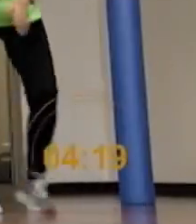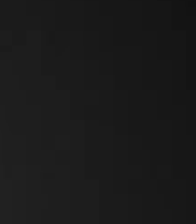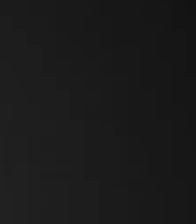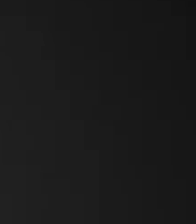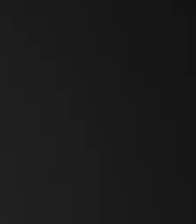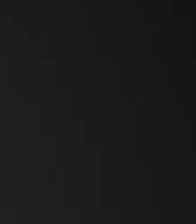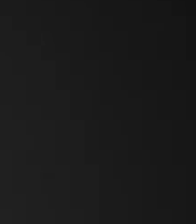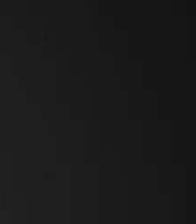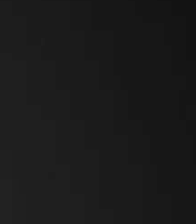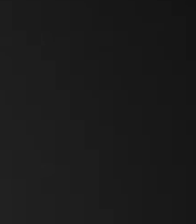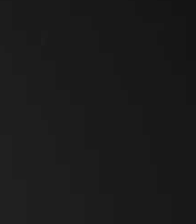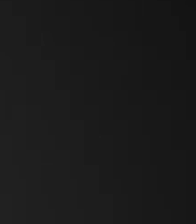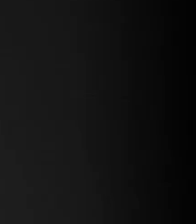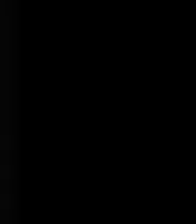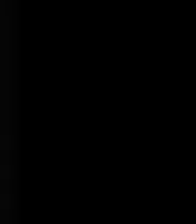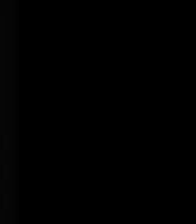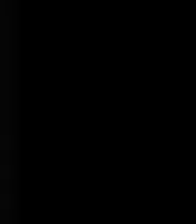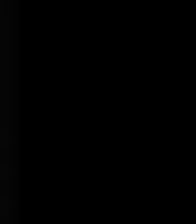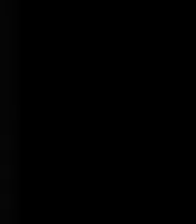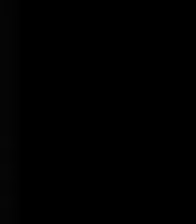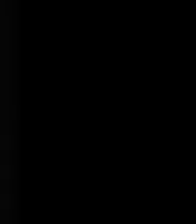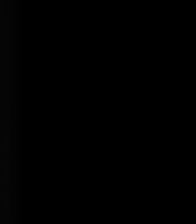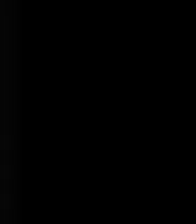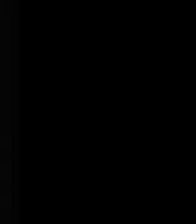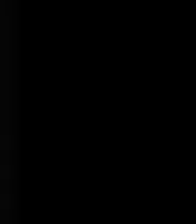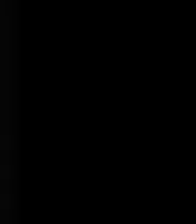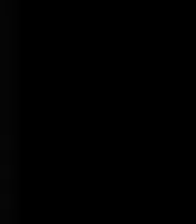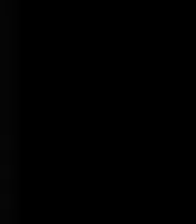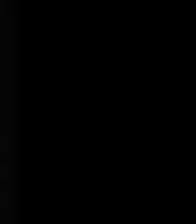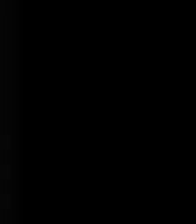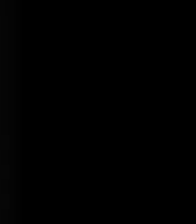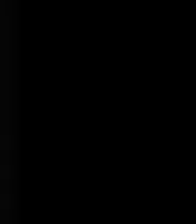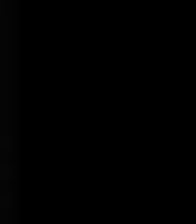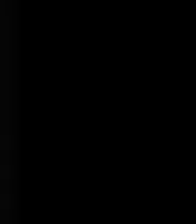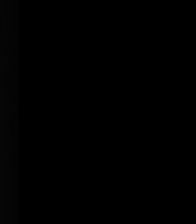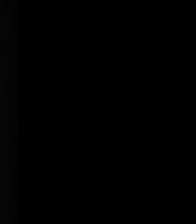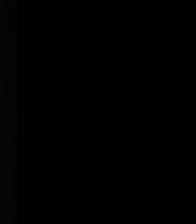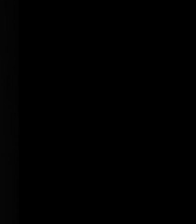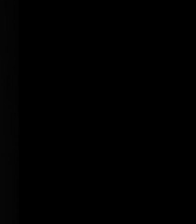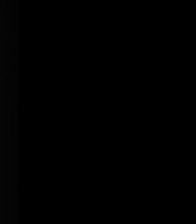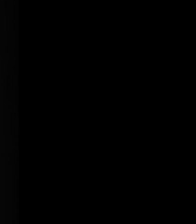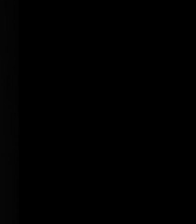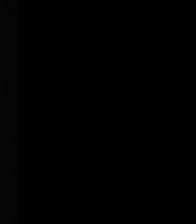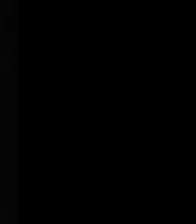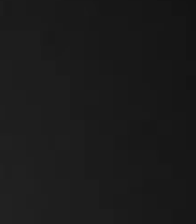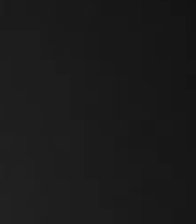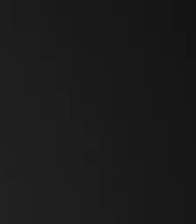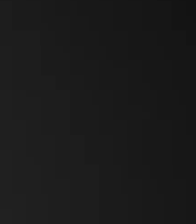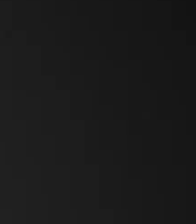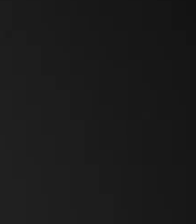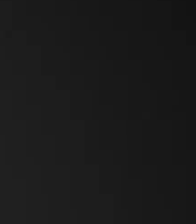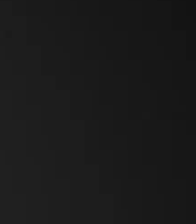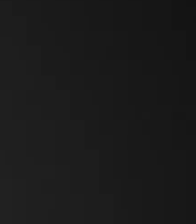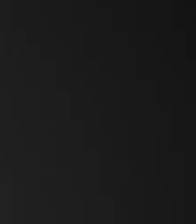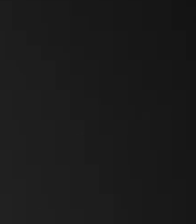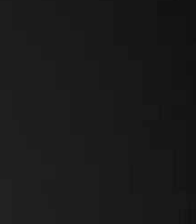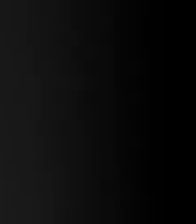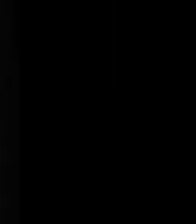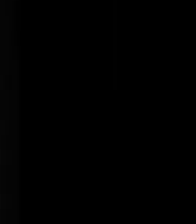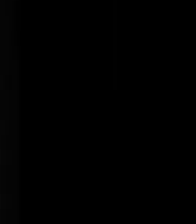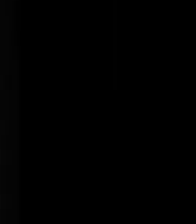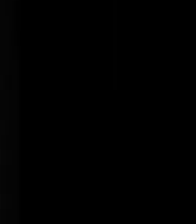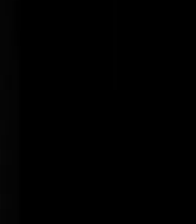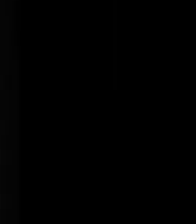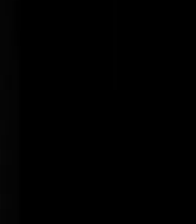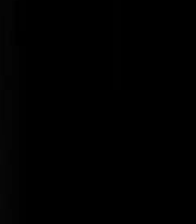Ahora en sus nuevos horarios, de lunes a viernes a las 5:30 de la mañana, 4:30 de la tarde y 8:30 de la noche.